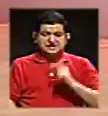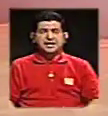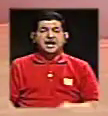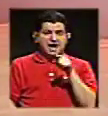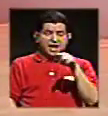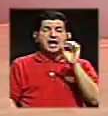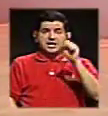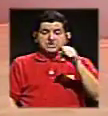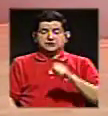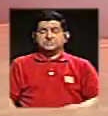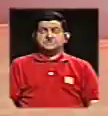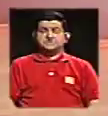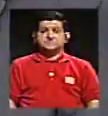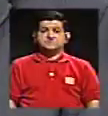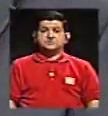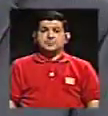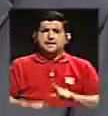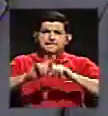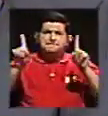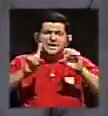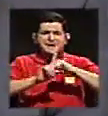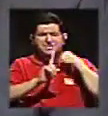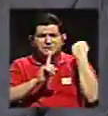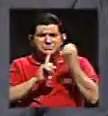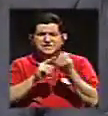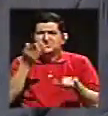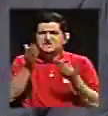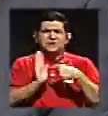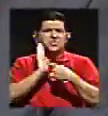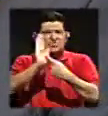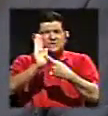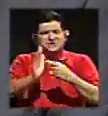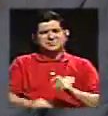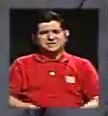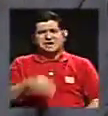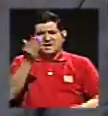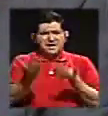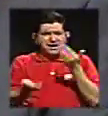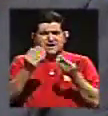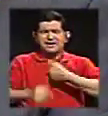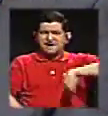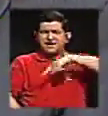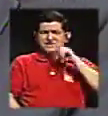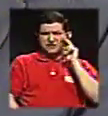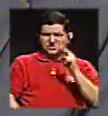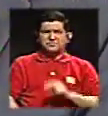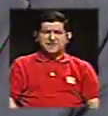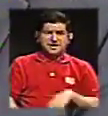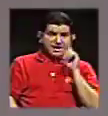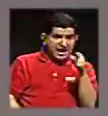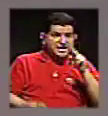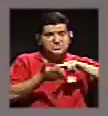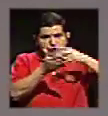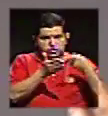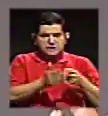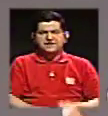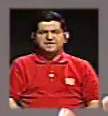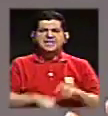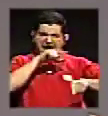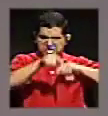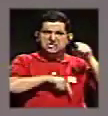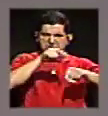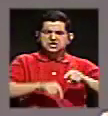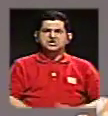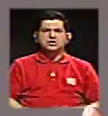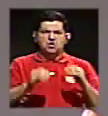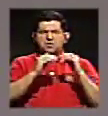cómo marcar Esa diferencia o digamos Cuáles serían como indicadores o signos que nos permitan ver bueno Esto es eso es una mayor criticidad